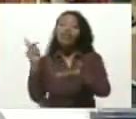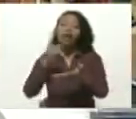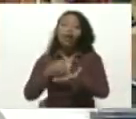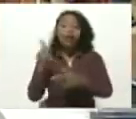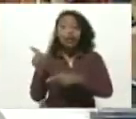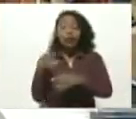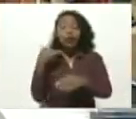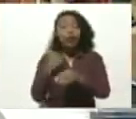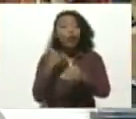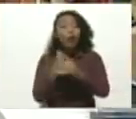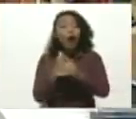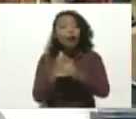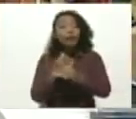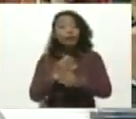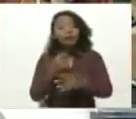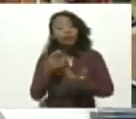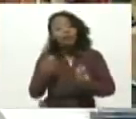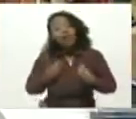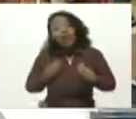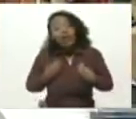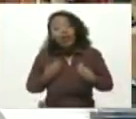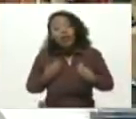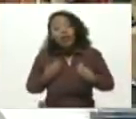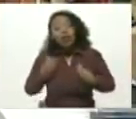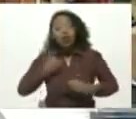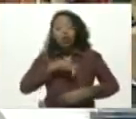realidad. Lo hemos combatido